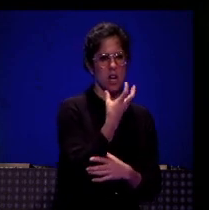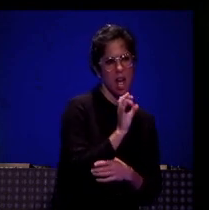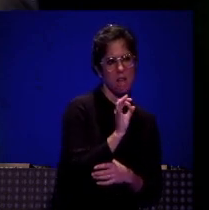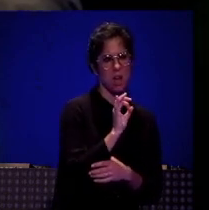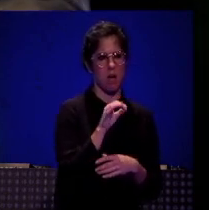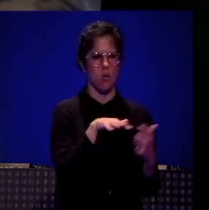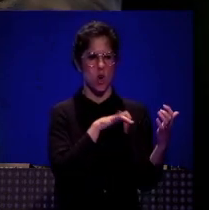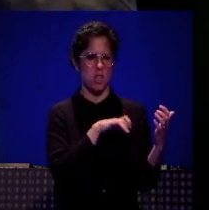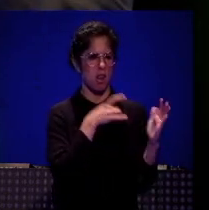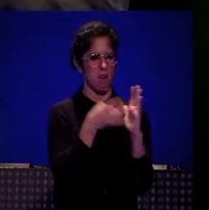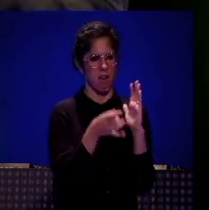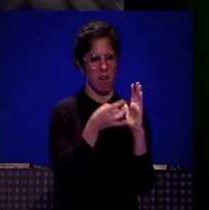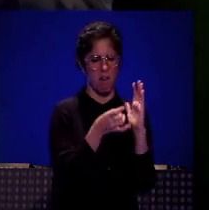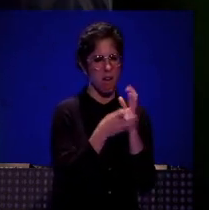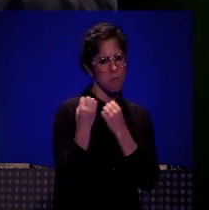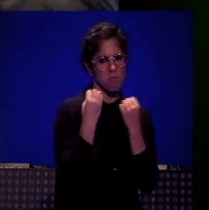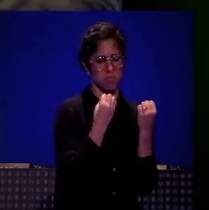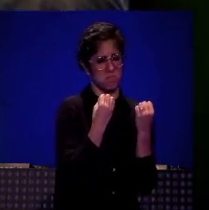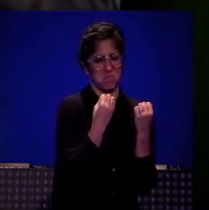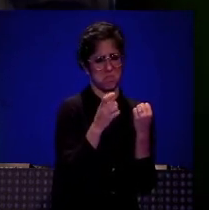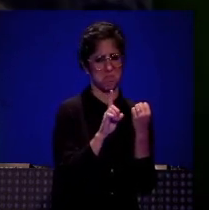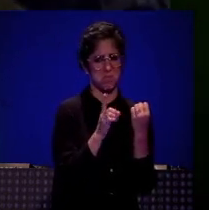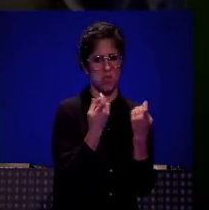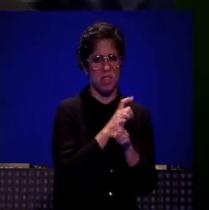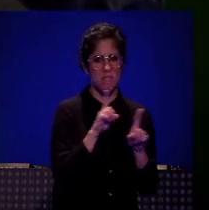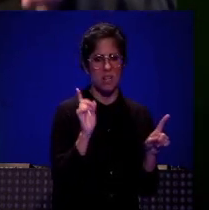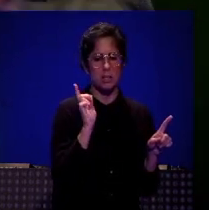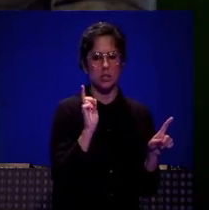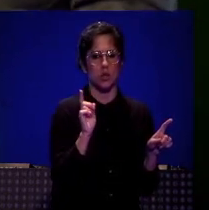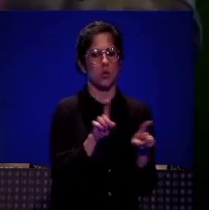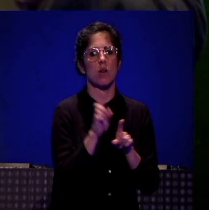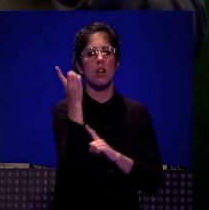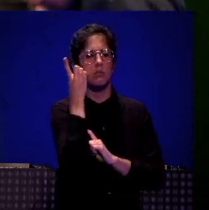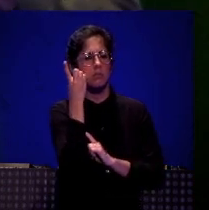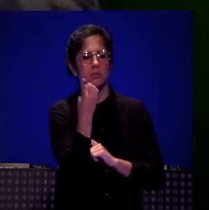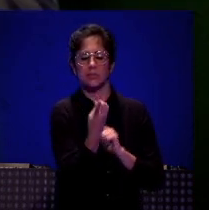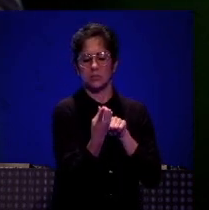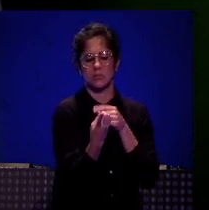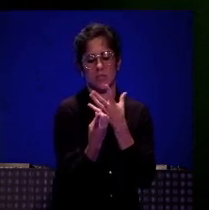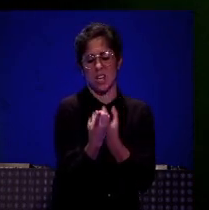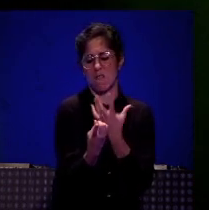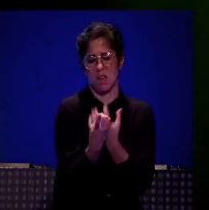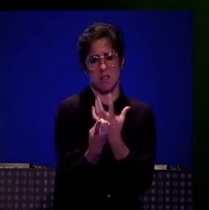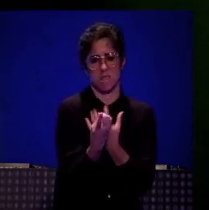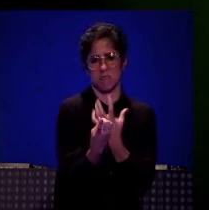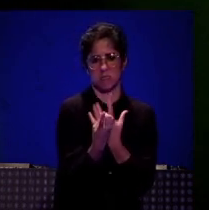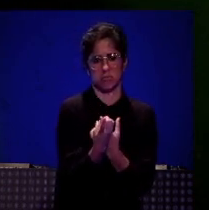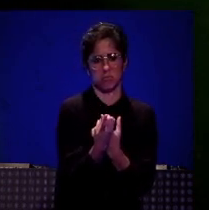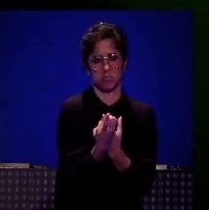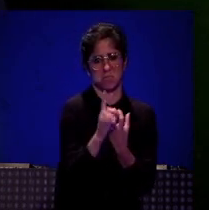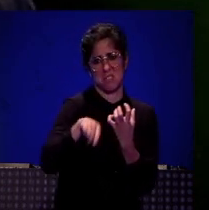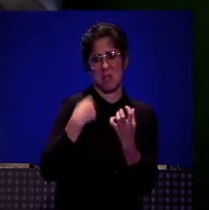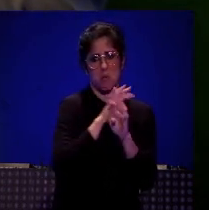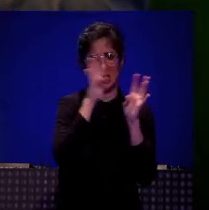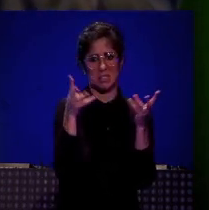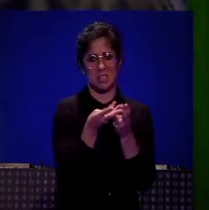olvidaba un podcast simplemente una nota de audio muy resumido por supuesto una nota de audio que vosotros ha subido a internet y a